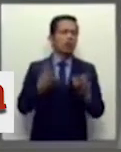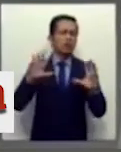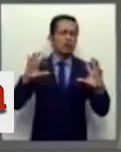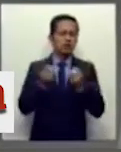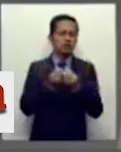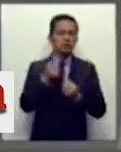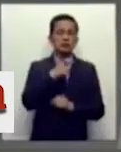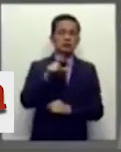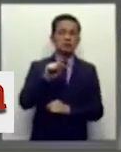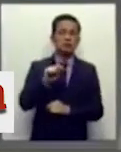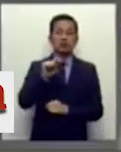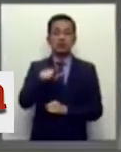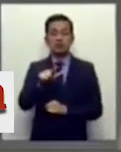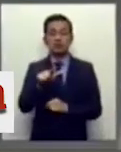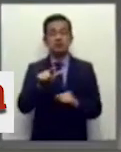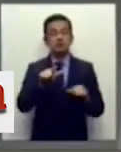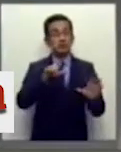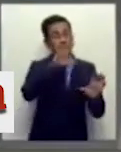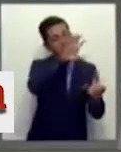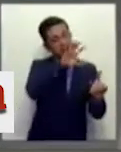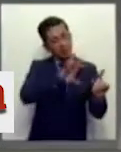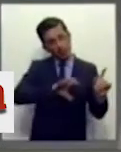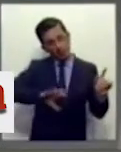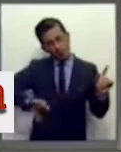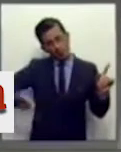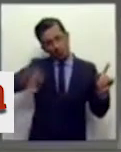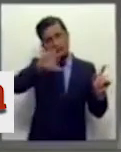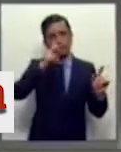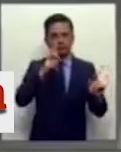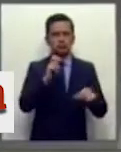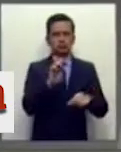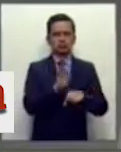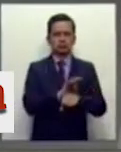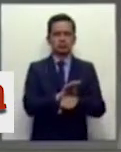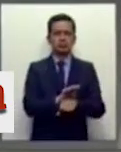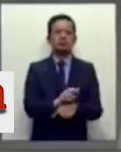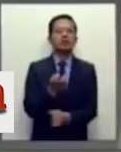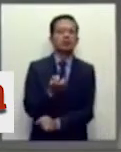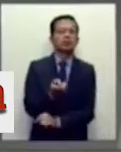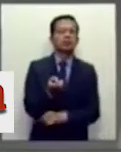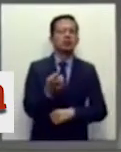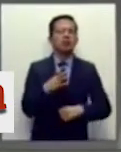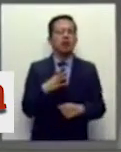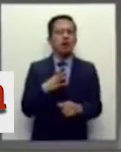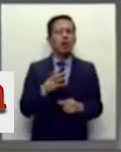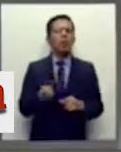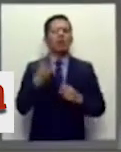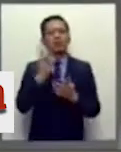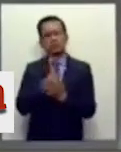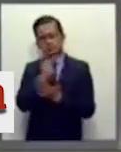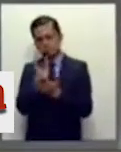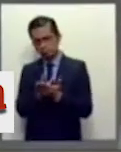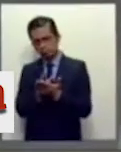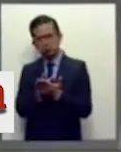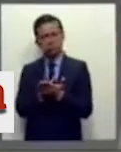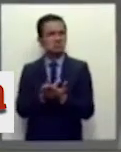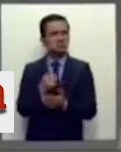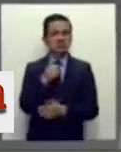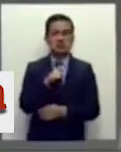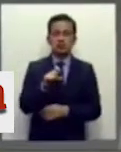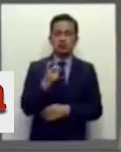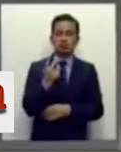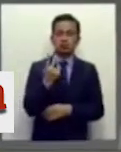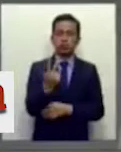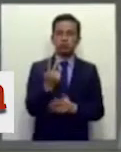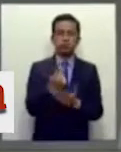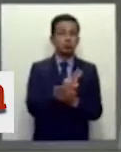177 áreas naturales protegidas de competencia federal, tan solo se ha formulado y publicado 102